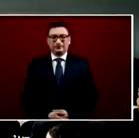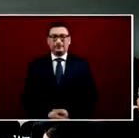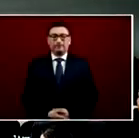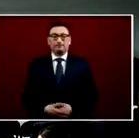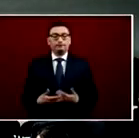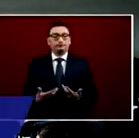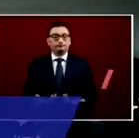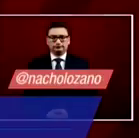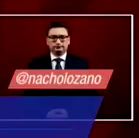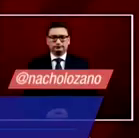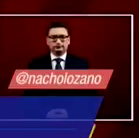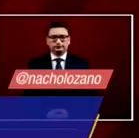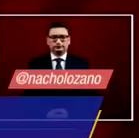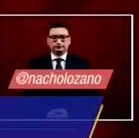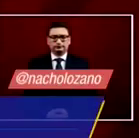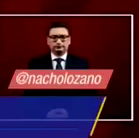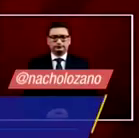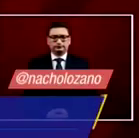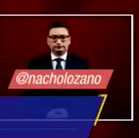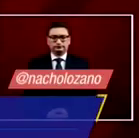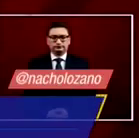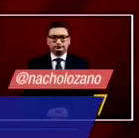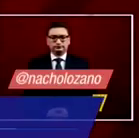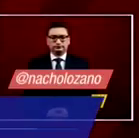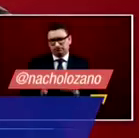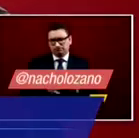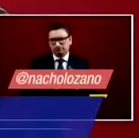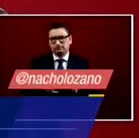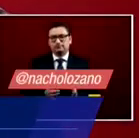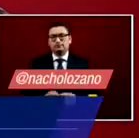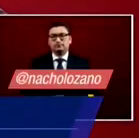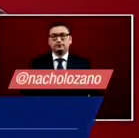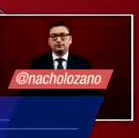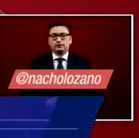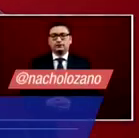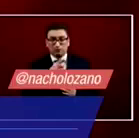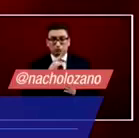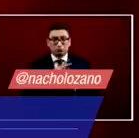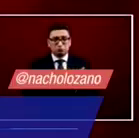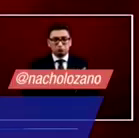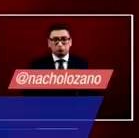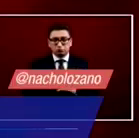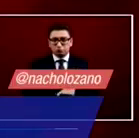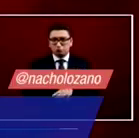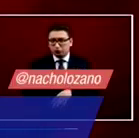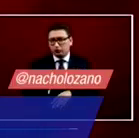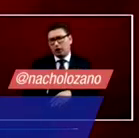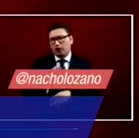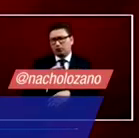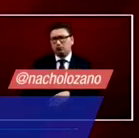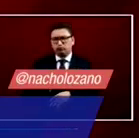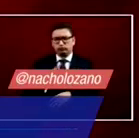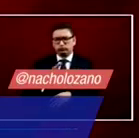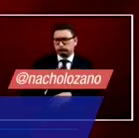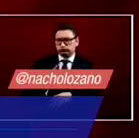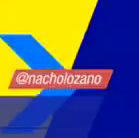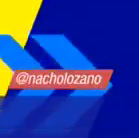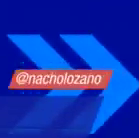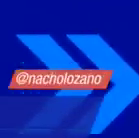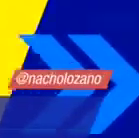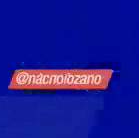Esta mañana el presidente Andrés Manuel López Obrador presentó el programa Jóvenes sin Drogas para combatir la inseguridad en el